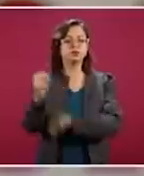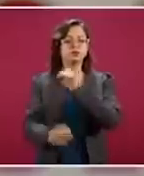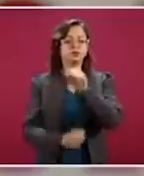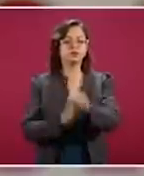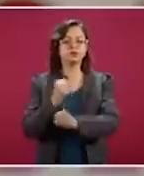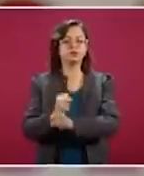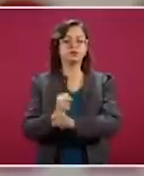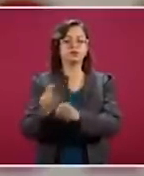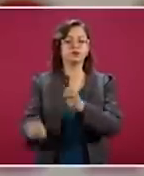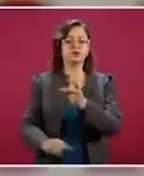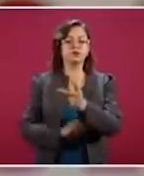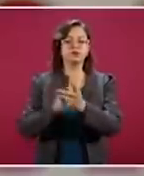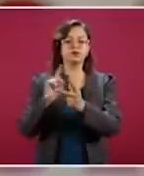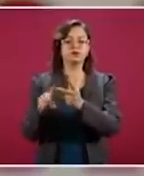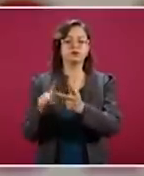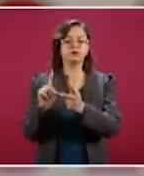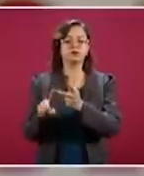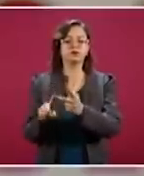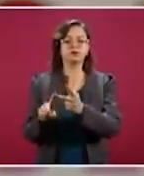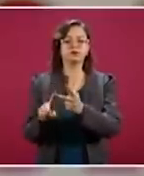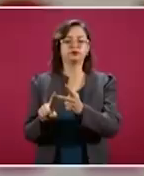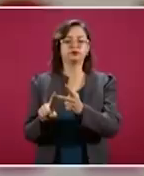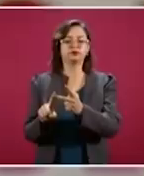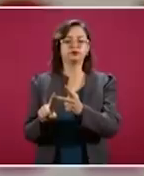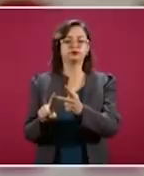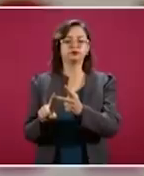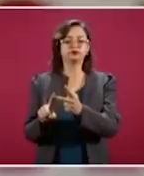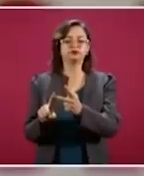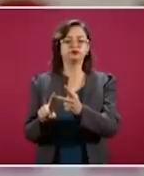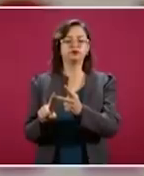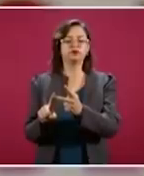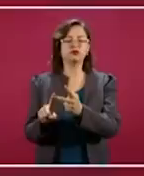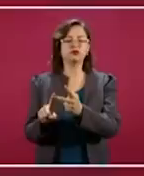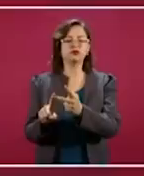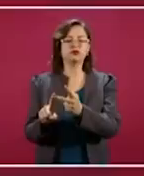y van a haber